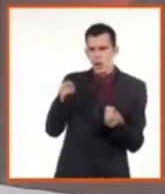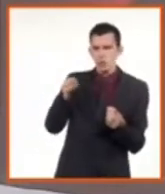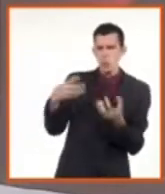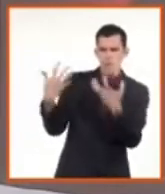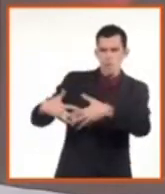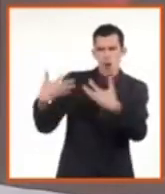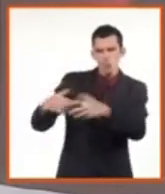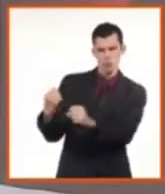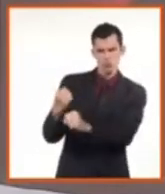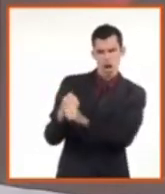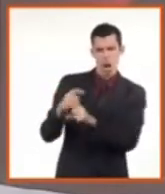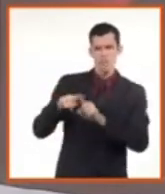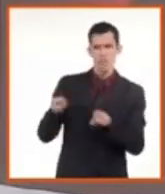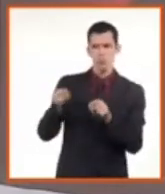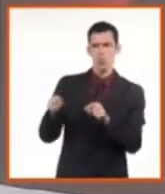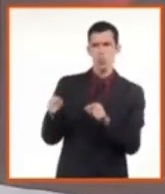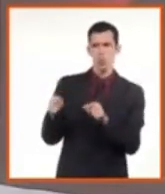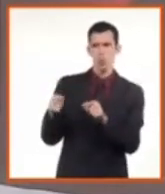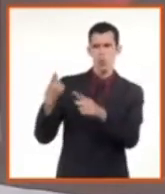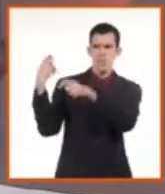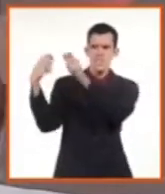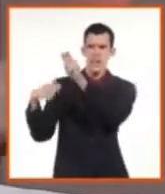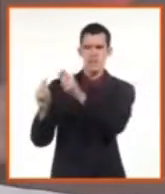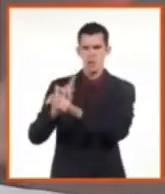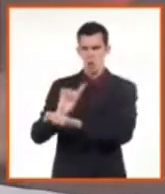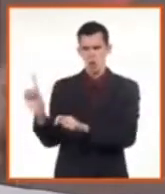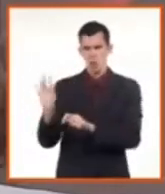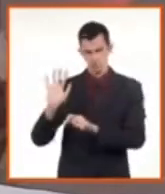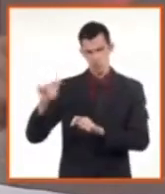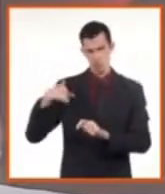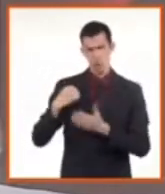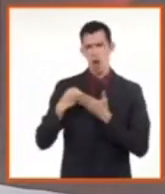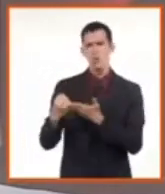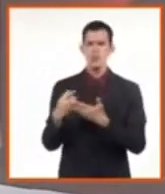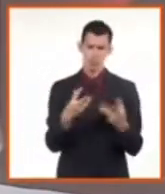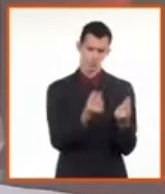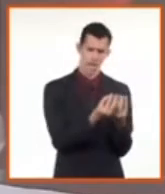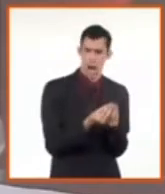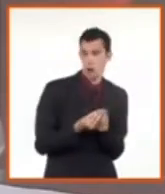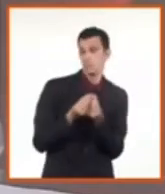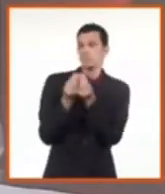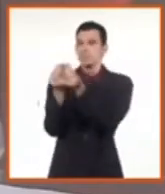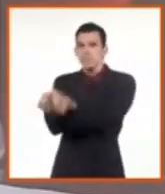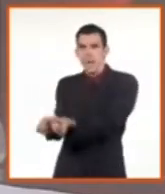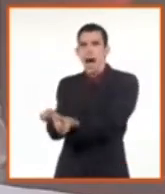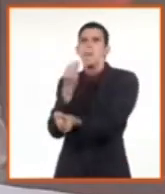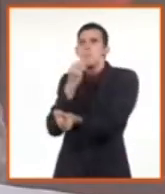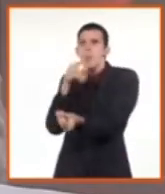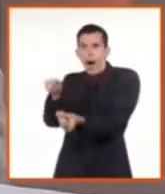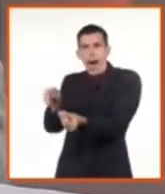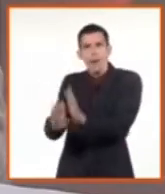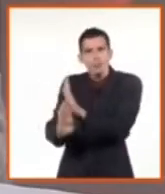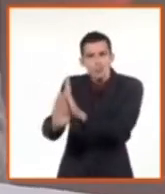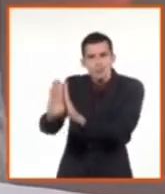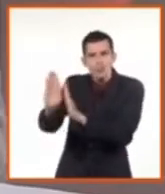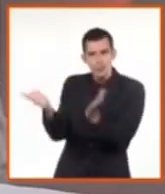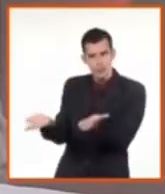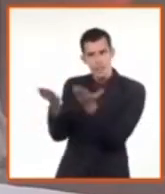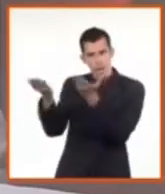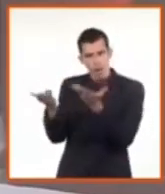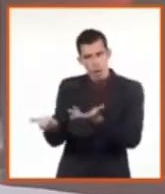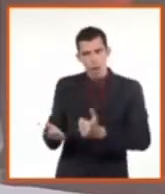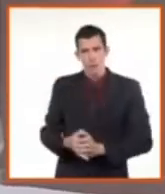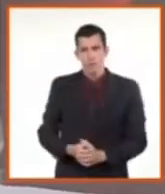extranjera y éstas a su vez realmente la comercialicen en el mercado nacional con lo cual se